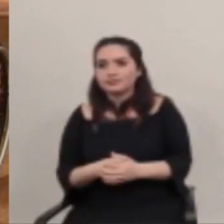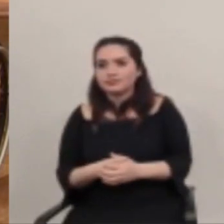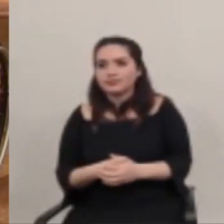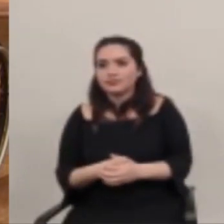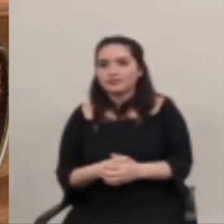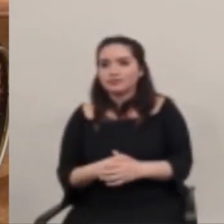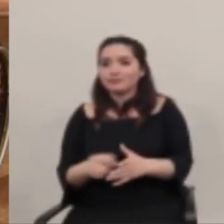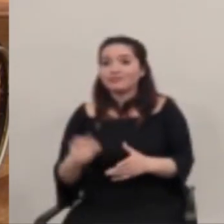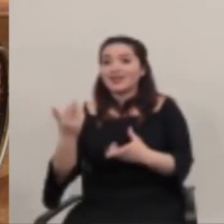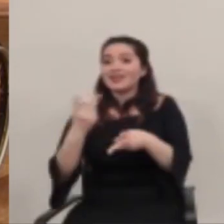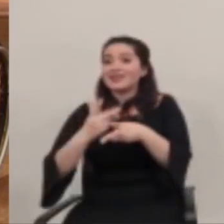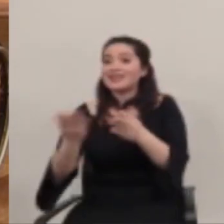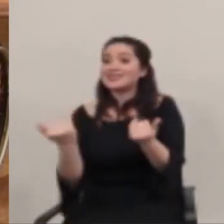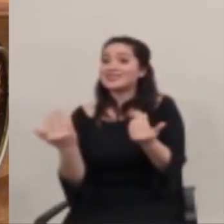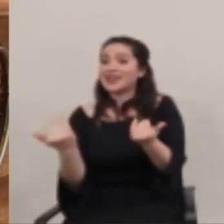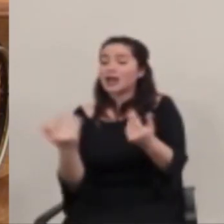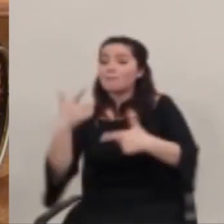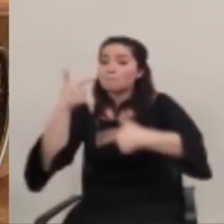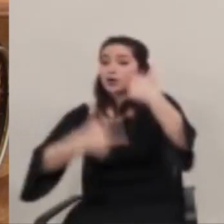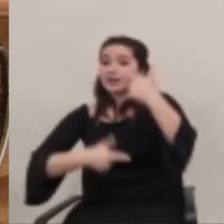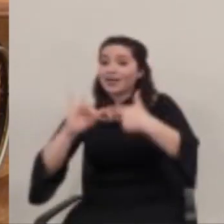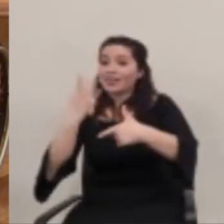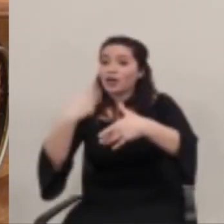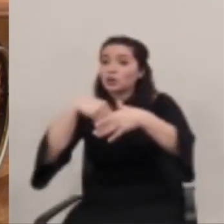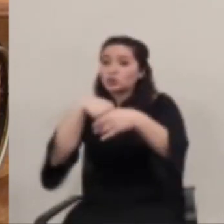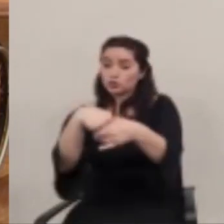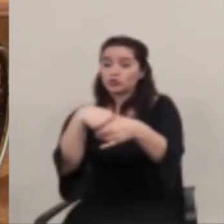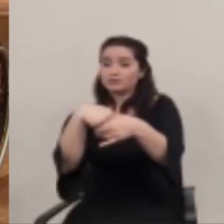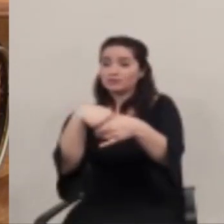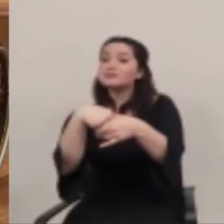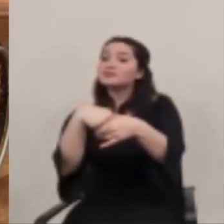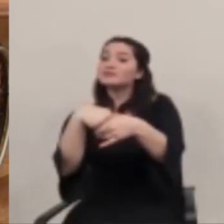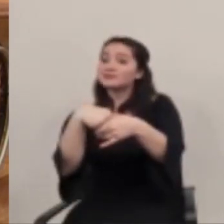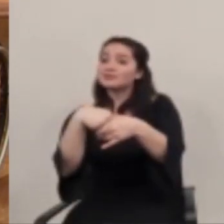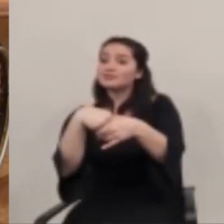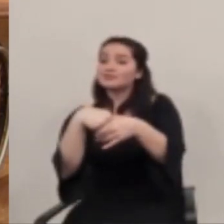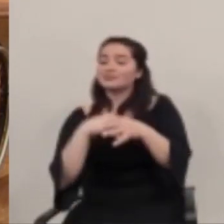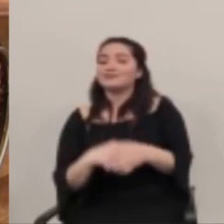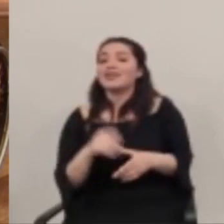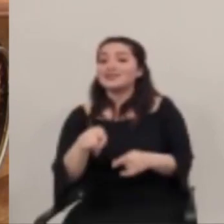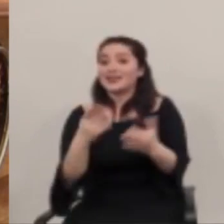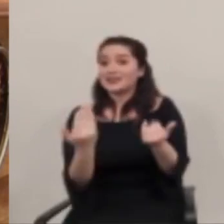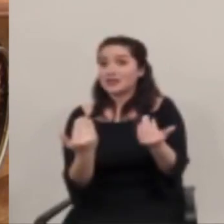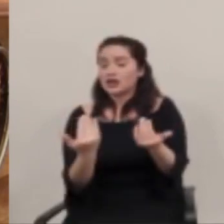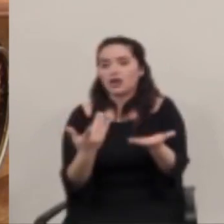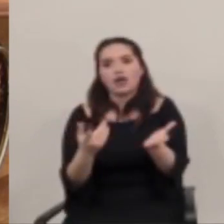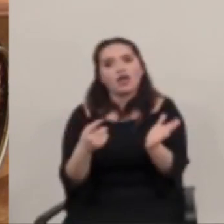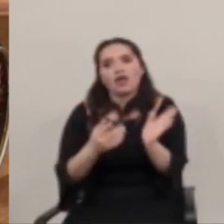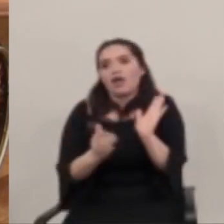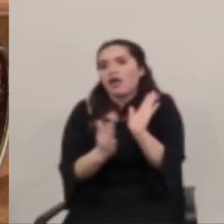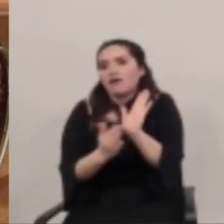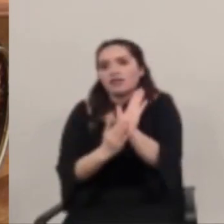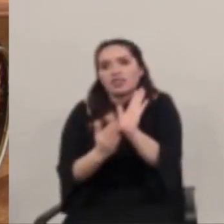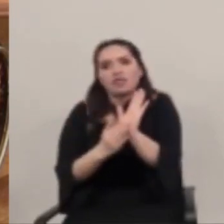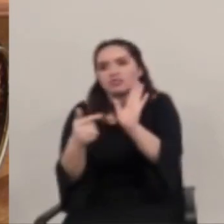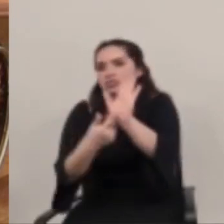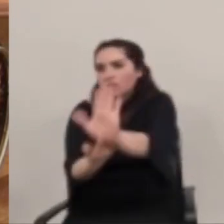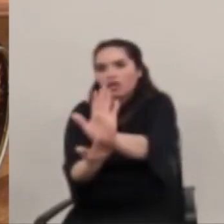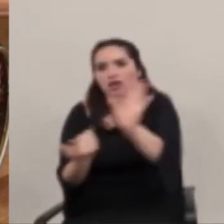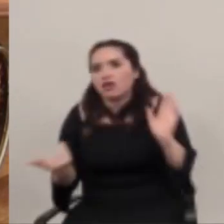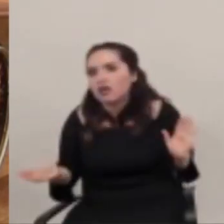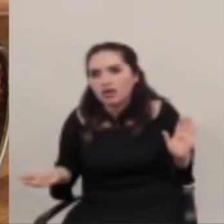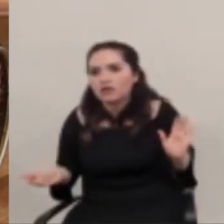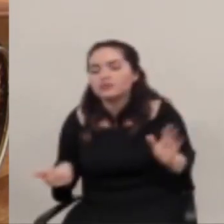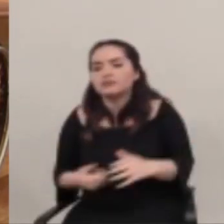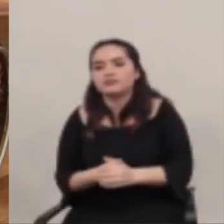tan necesaria, además, una política de inclusión. Hay que hacerlas también las políticas cuando son necesarias, si hay cosas que son evidentes. Ya nadie cuestiona, me imagino,